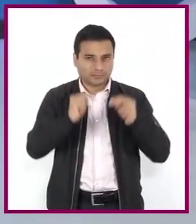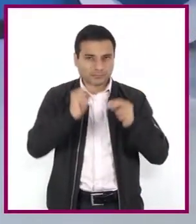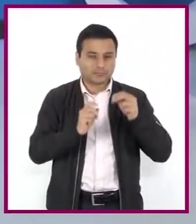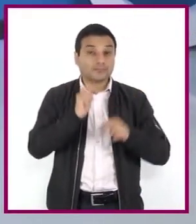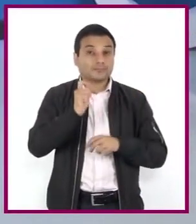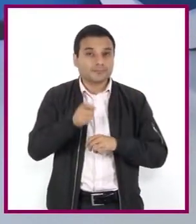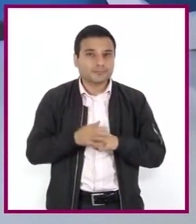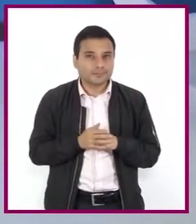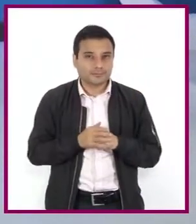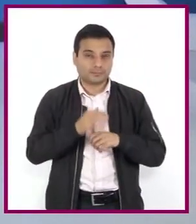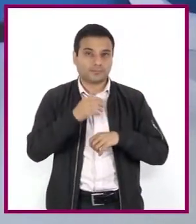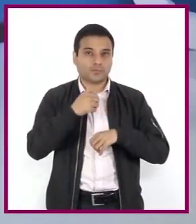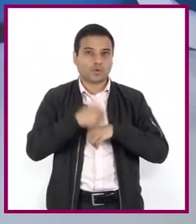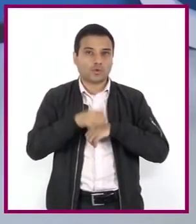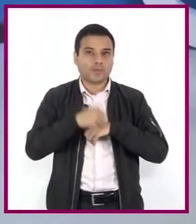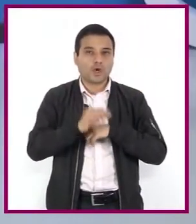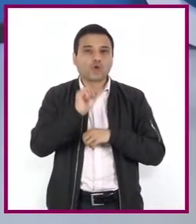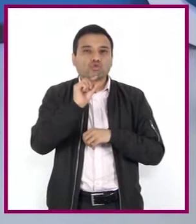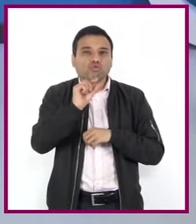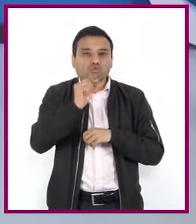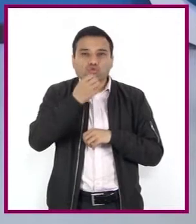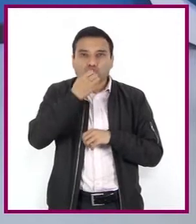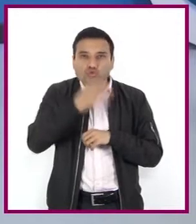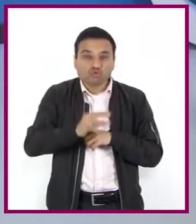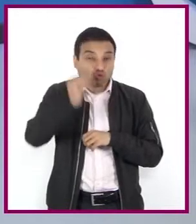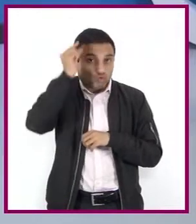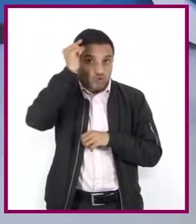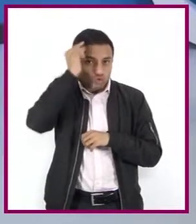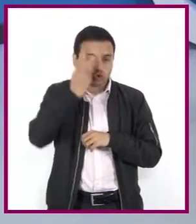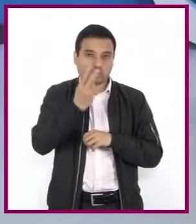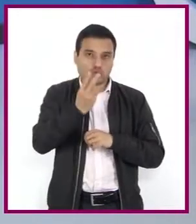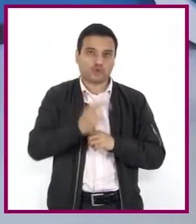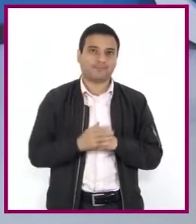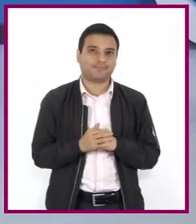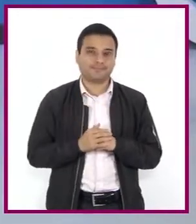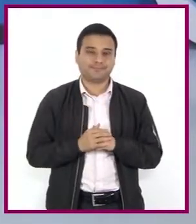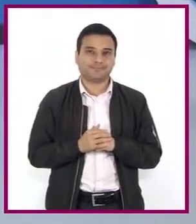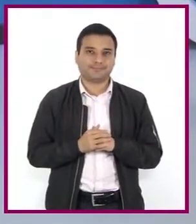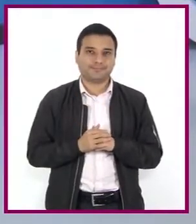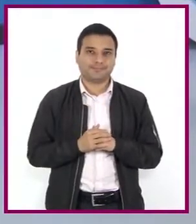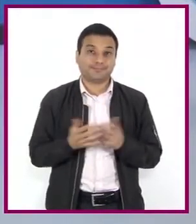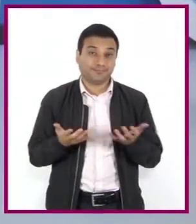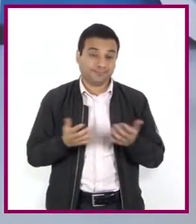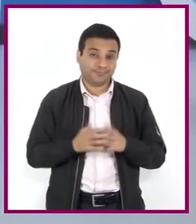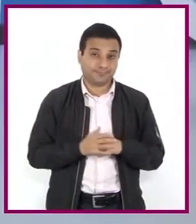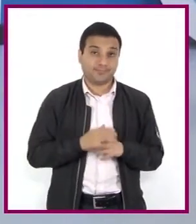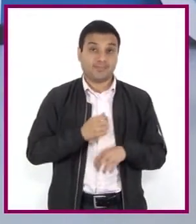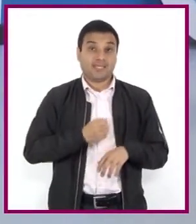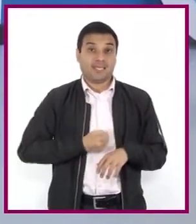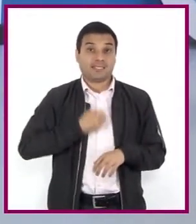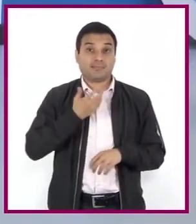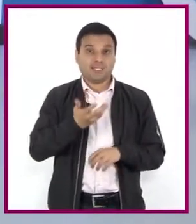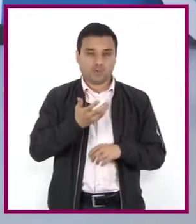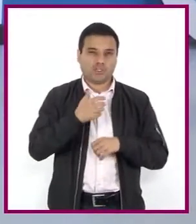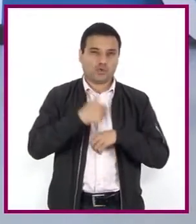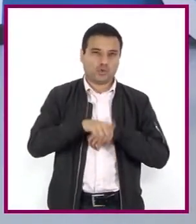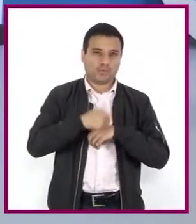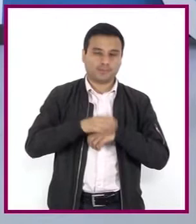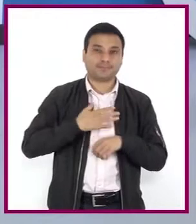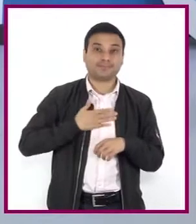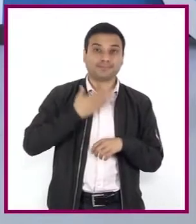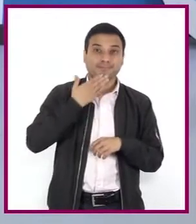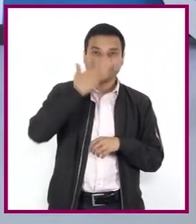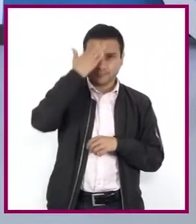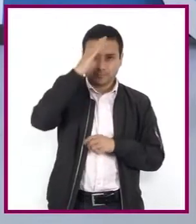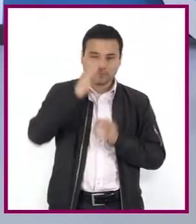exponente máximo de 2 en alguno de sus términos. Entre otras opciones, las expresiones algebraicas de segundo grado